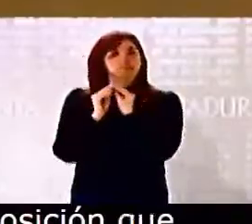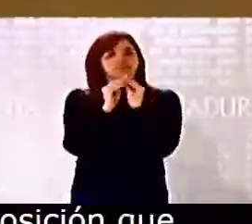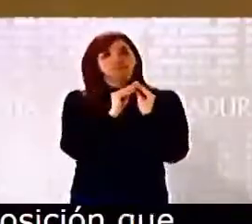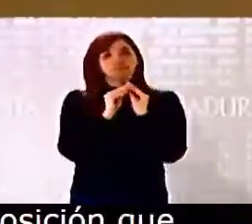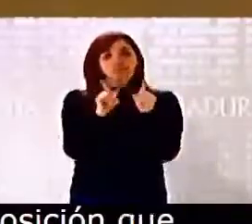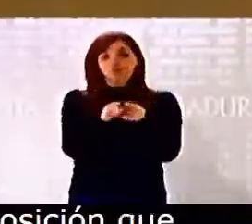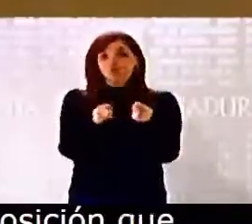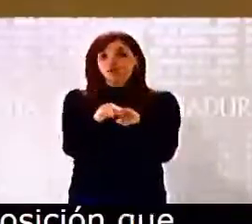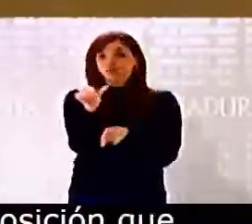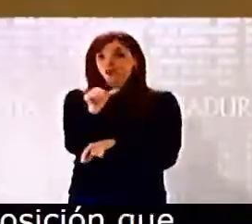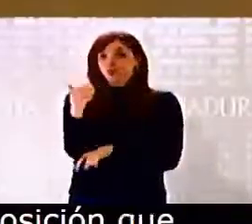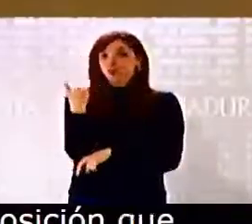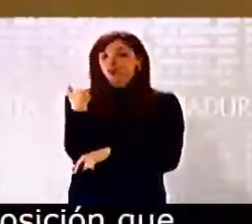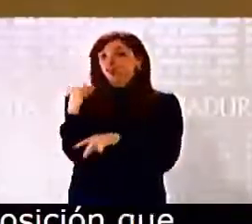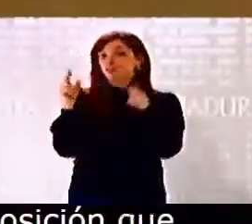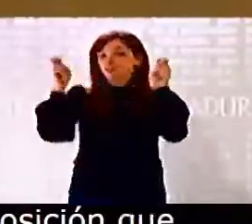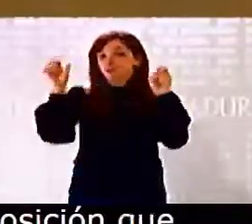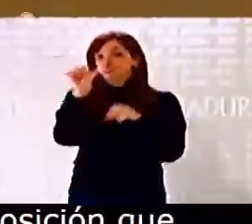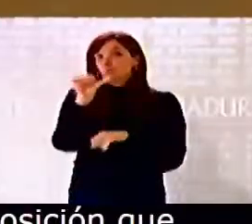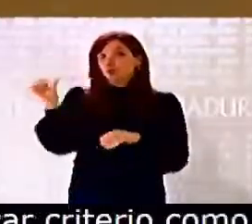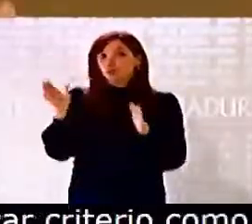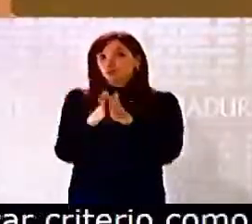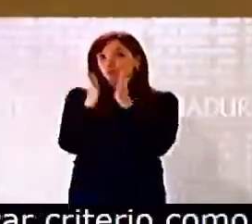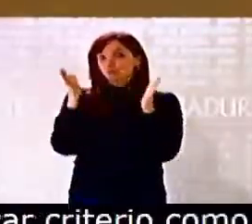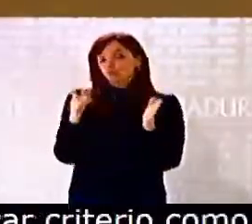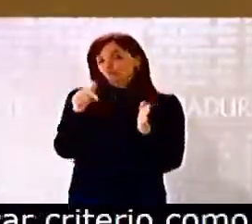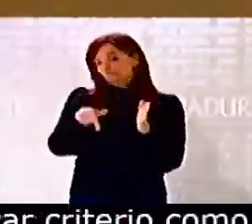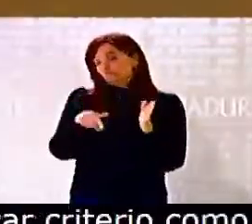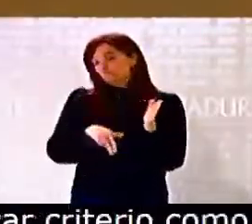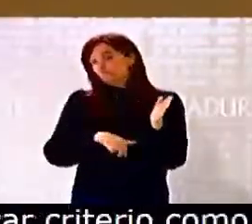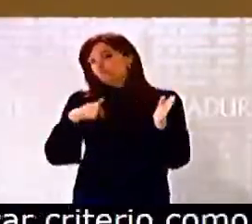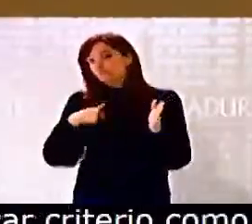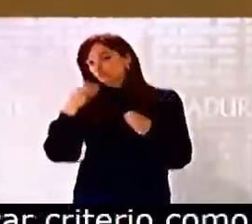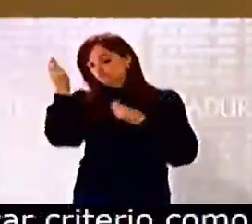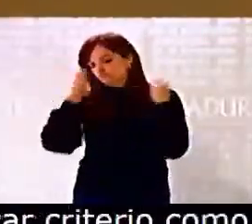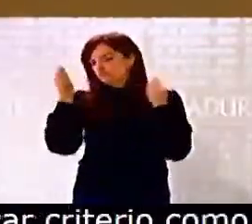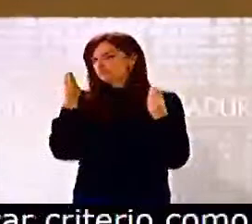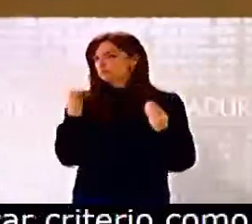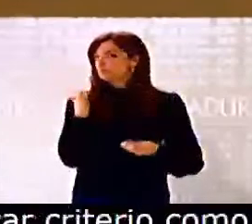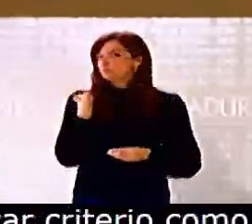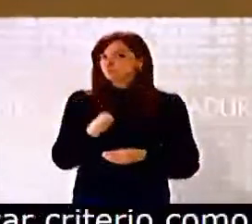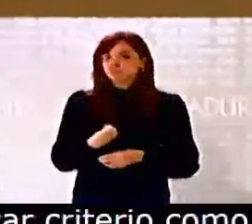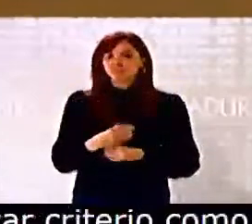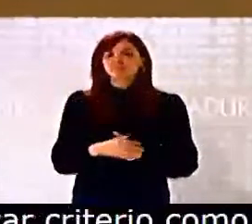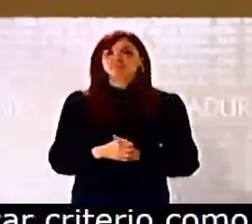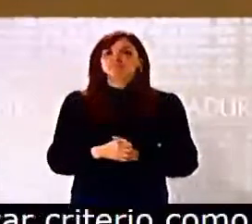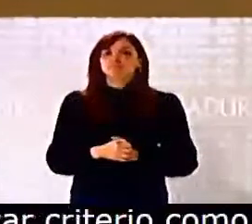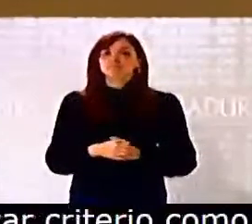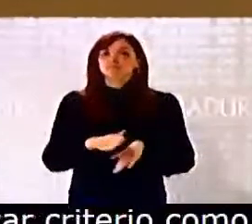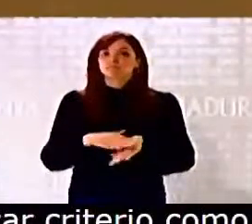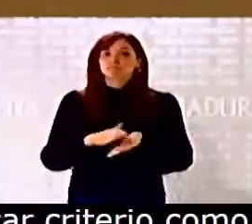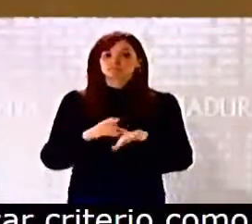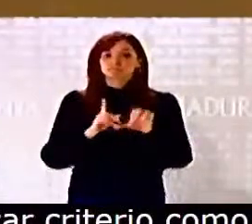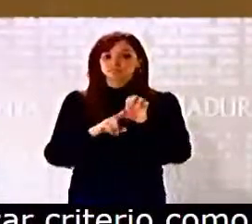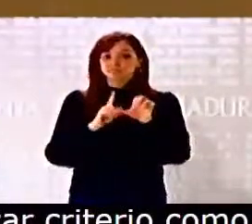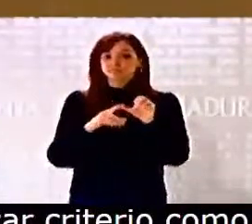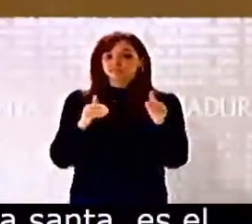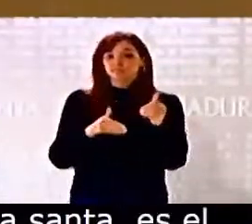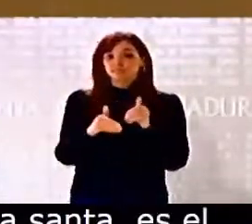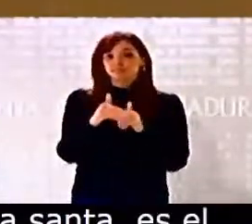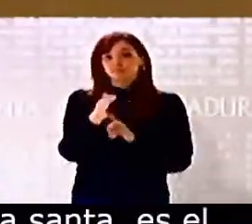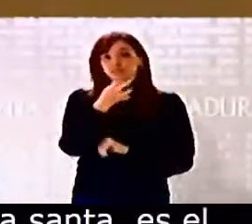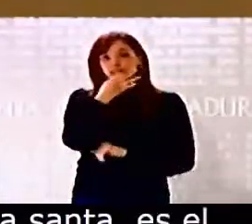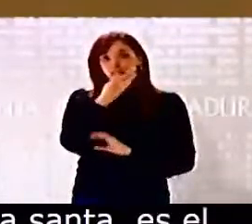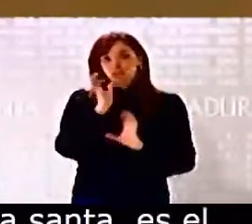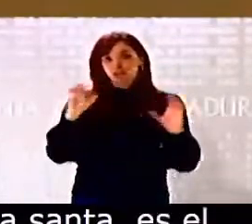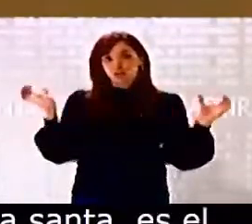la cuestión de la Semana Santa. Ese es el planteamiento general e inicial, si le vale, de Extremadura de cara a la reunión de esta